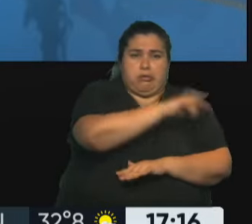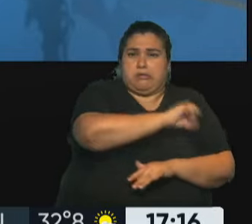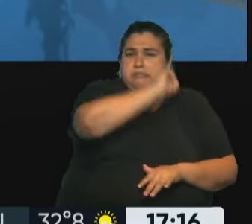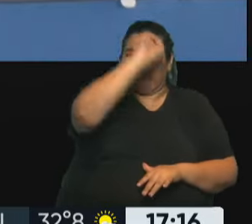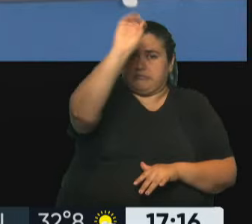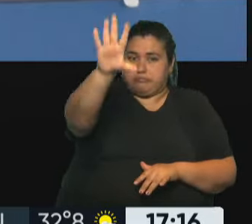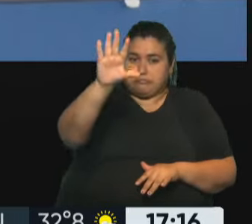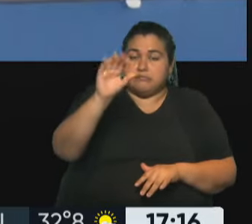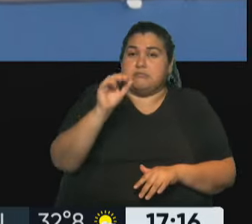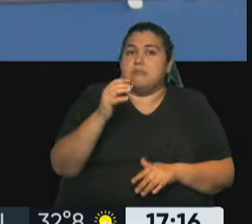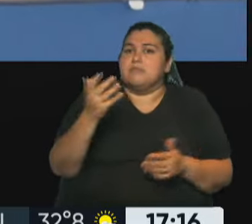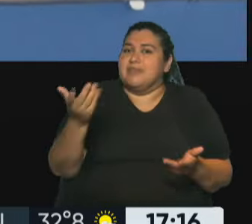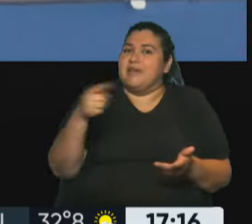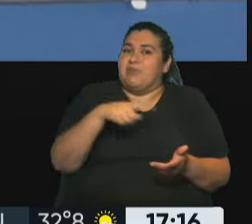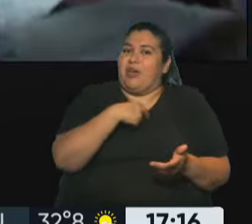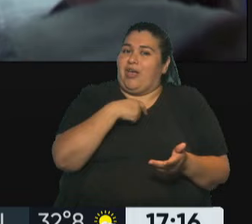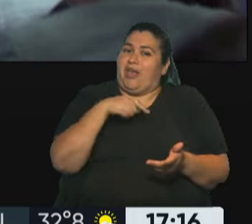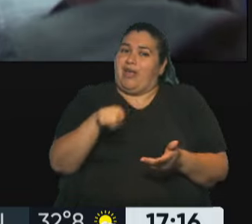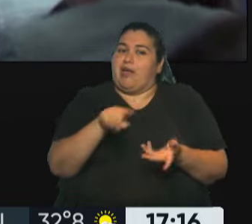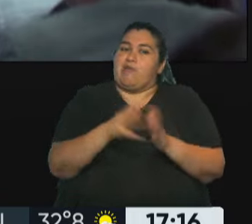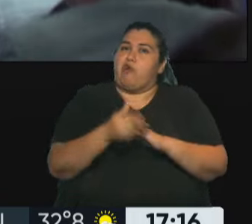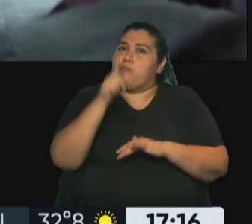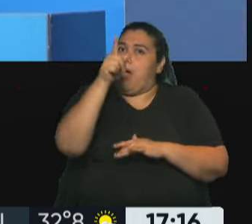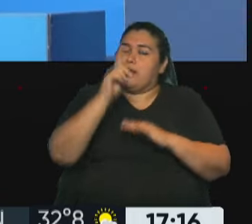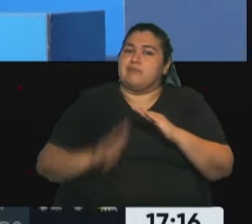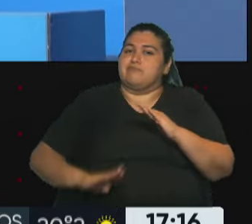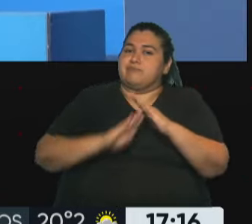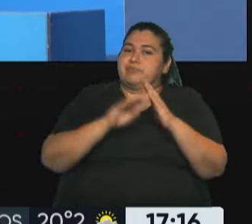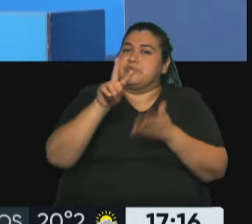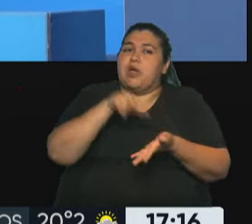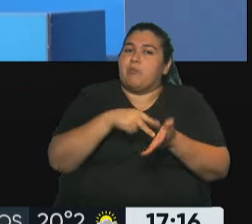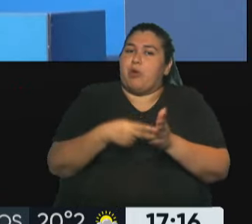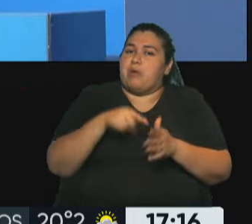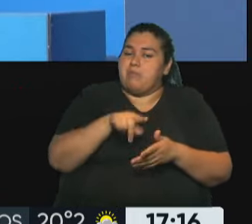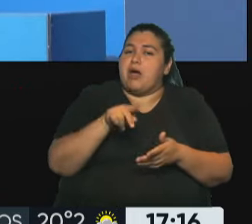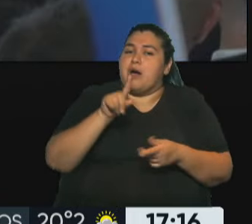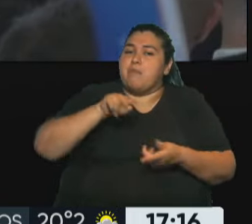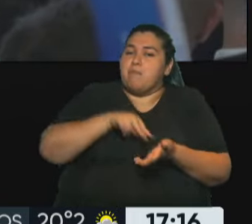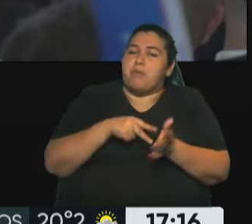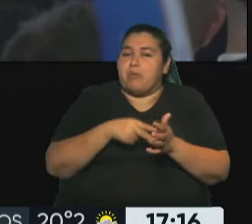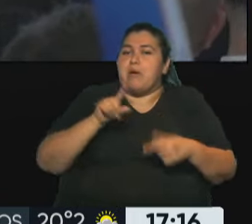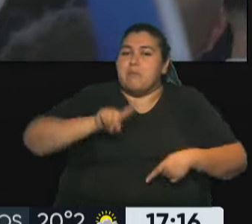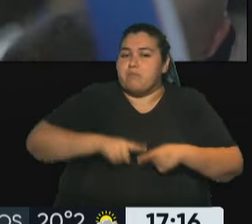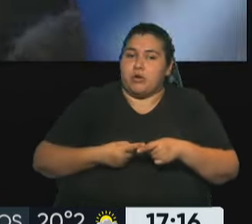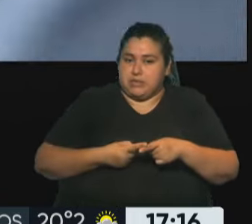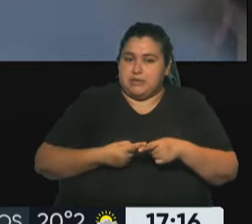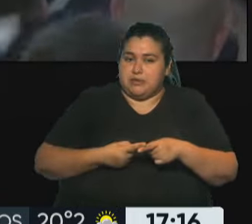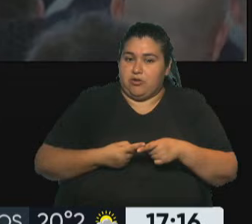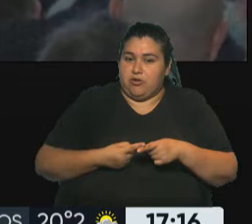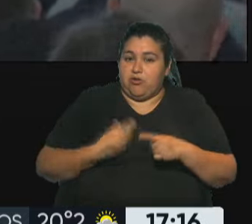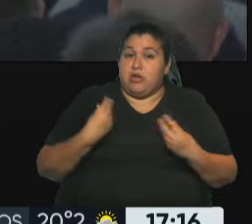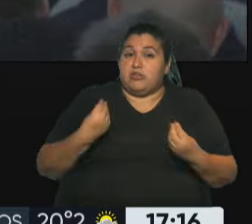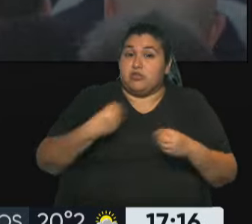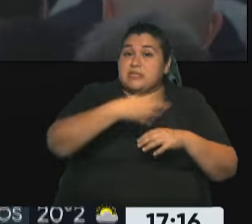no designaba, digamos, pero que ese debía ser el centro y el corazón del programa político de una alianza en la cual ya se integrarían